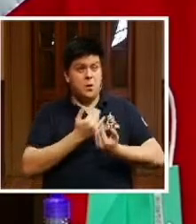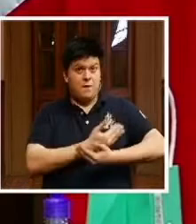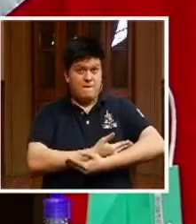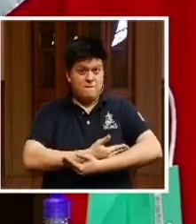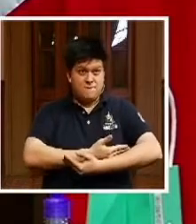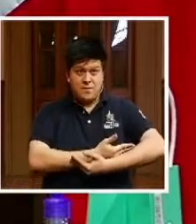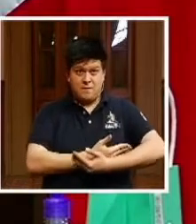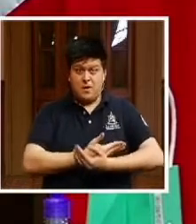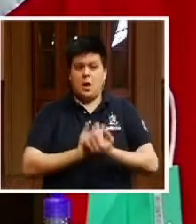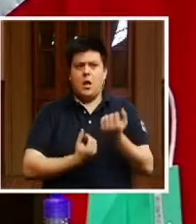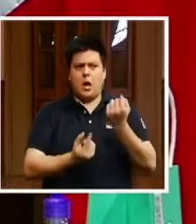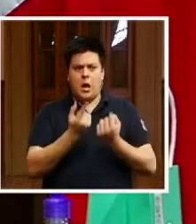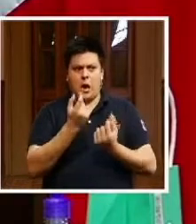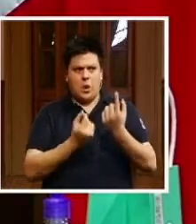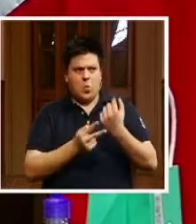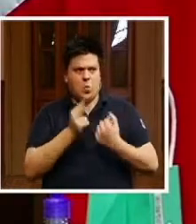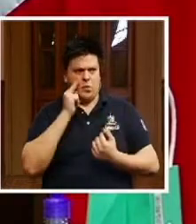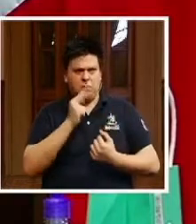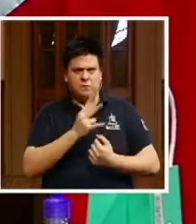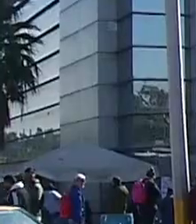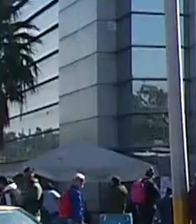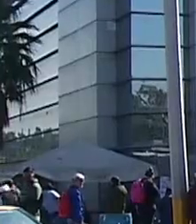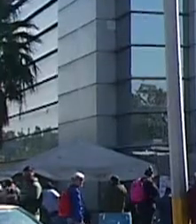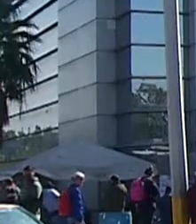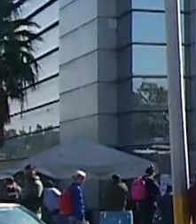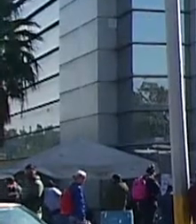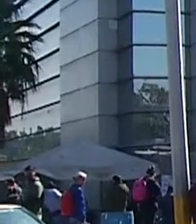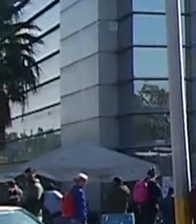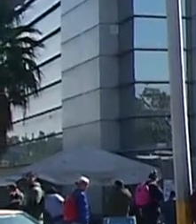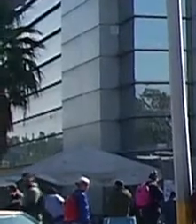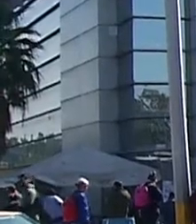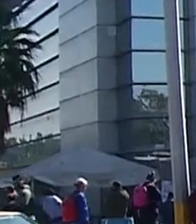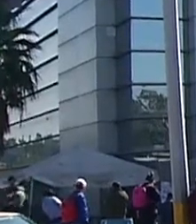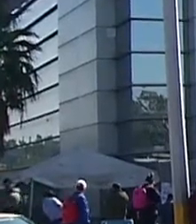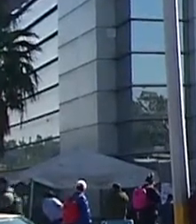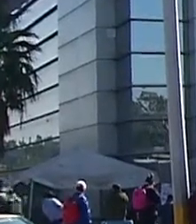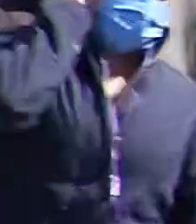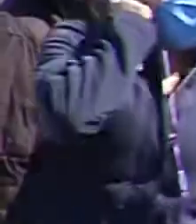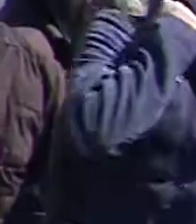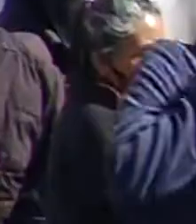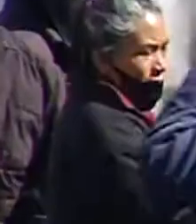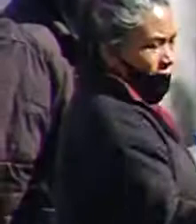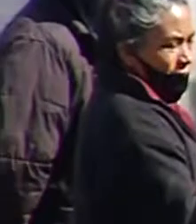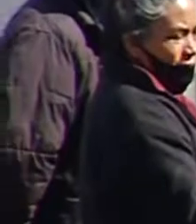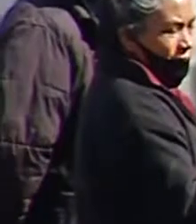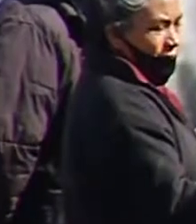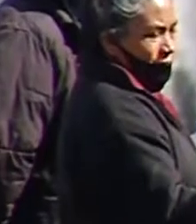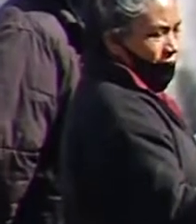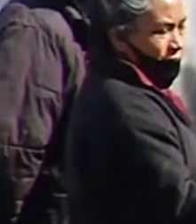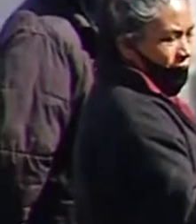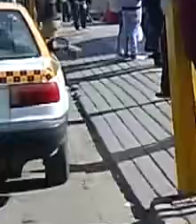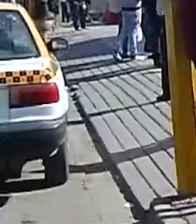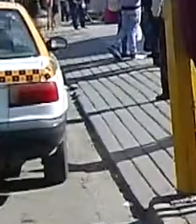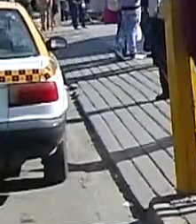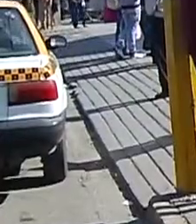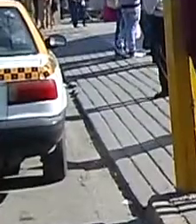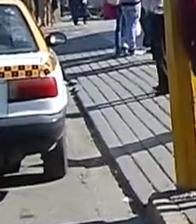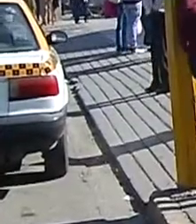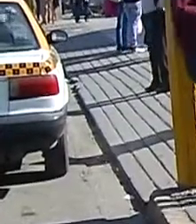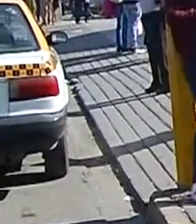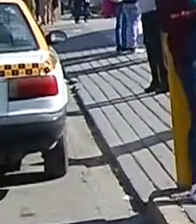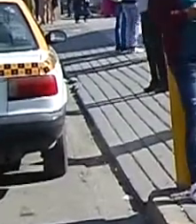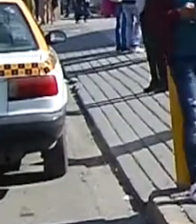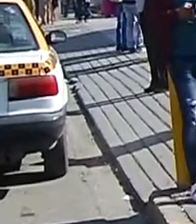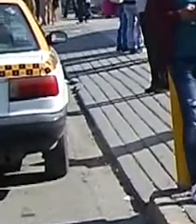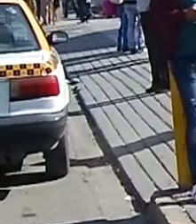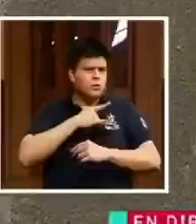hay casos muy, muy tristes. En el Hospital Materno Infantil existe un área para mujeres embarazadas que presentan